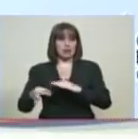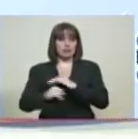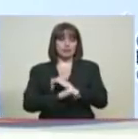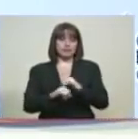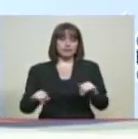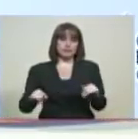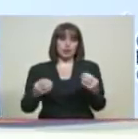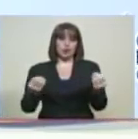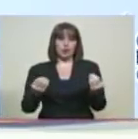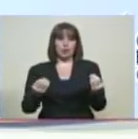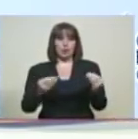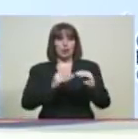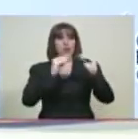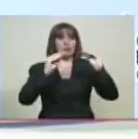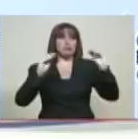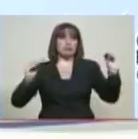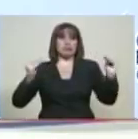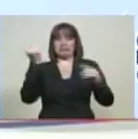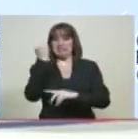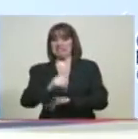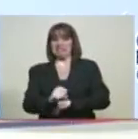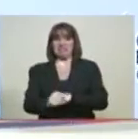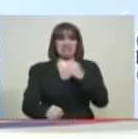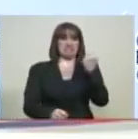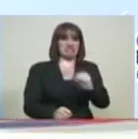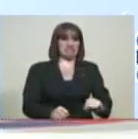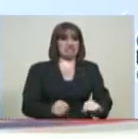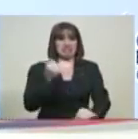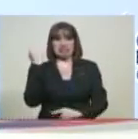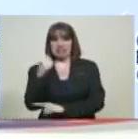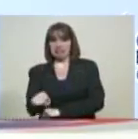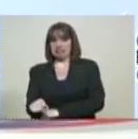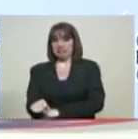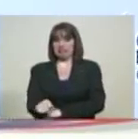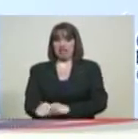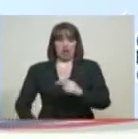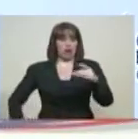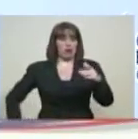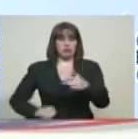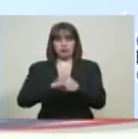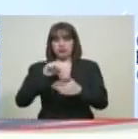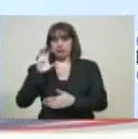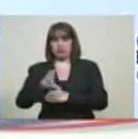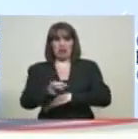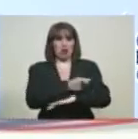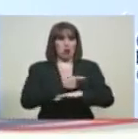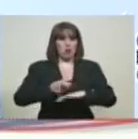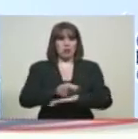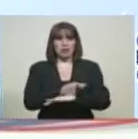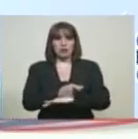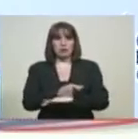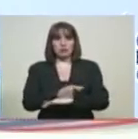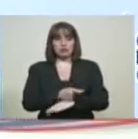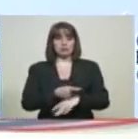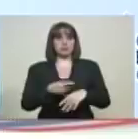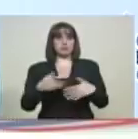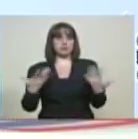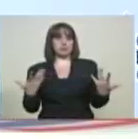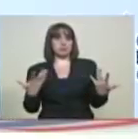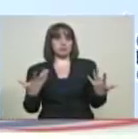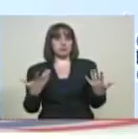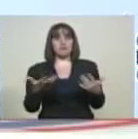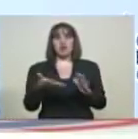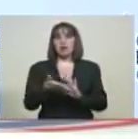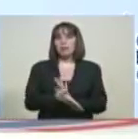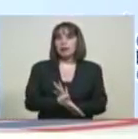participación con llamado insurreccional con llamado a derrocar el gobierno legítimo lo que